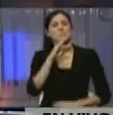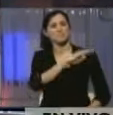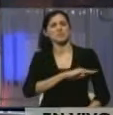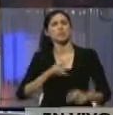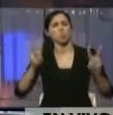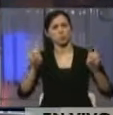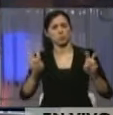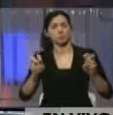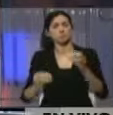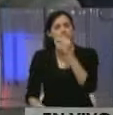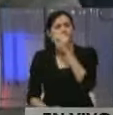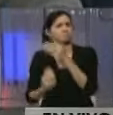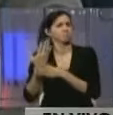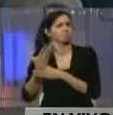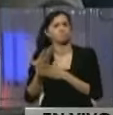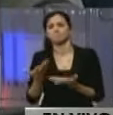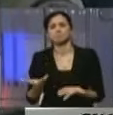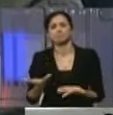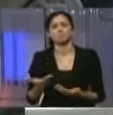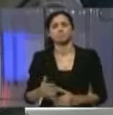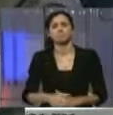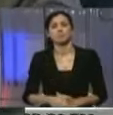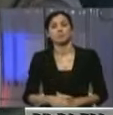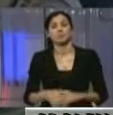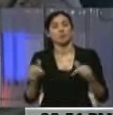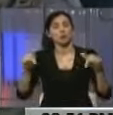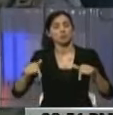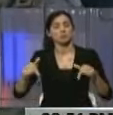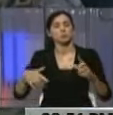nace en momentos